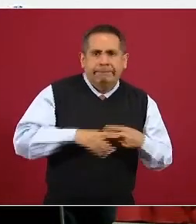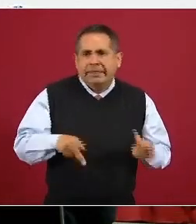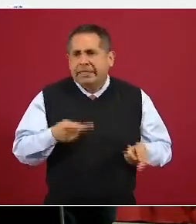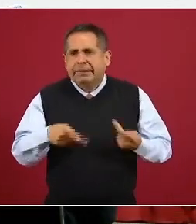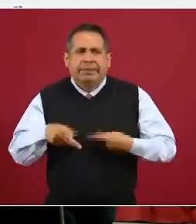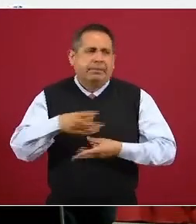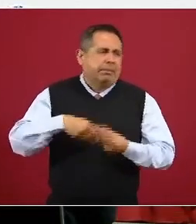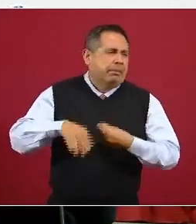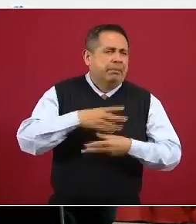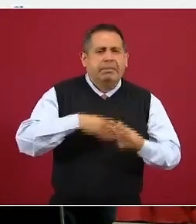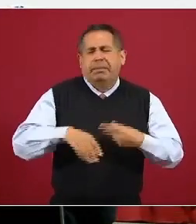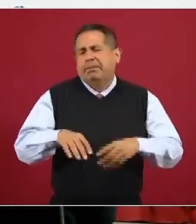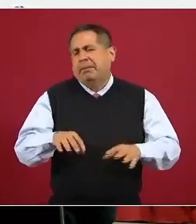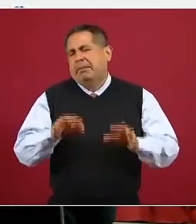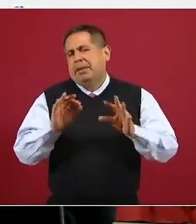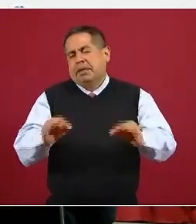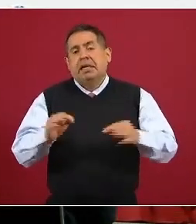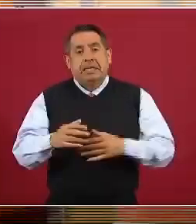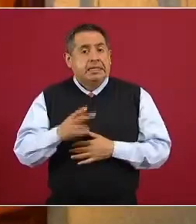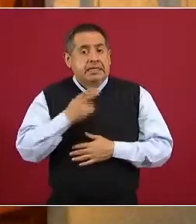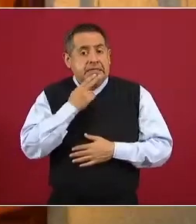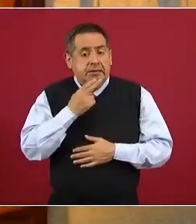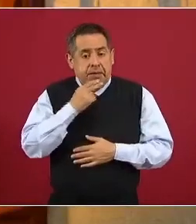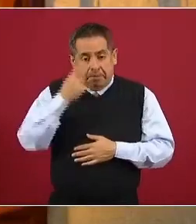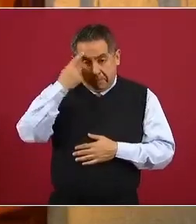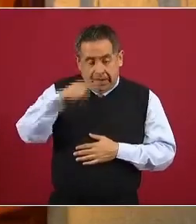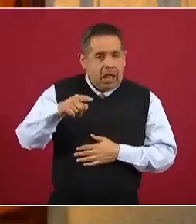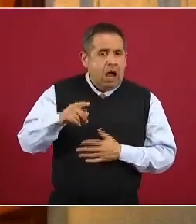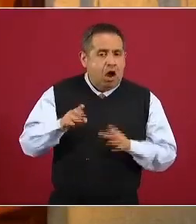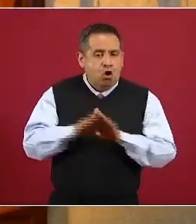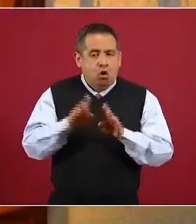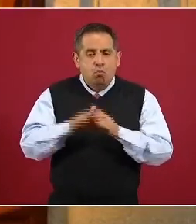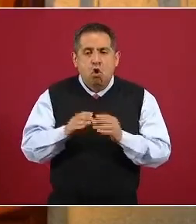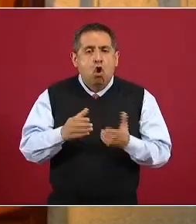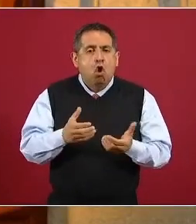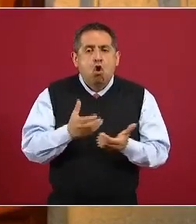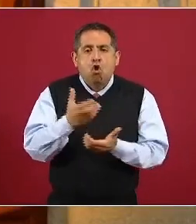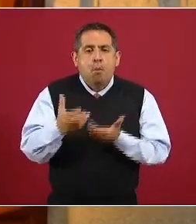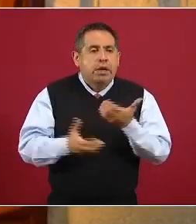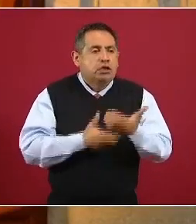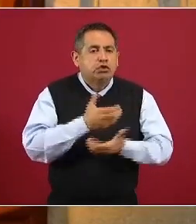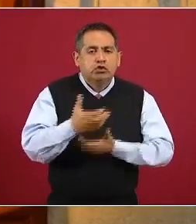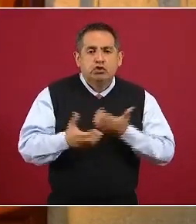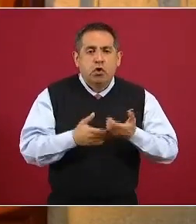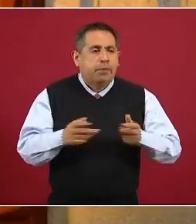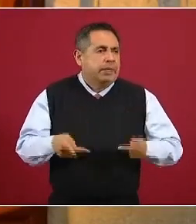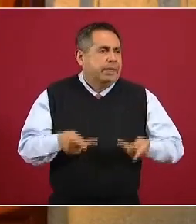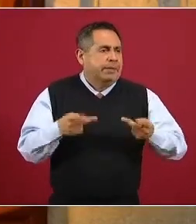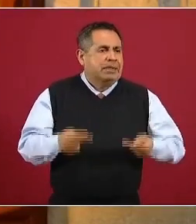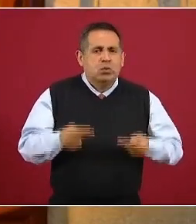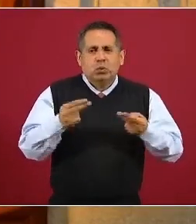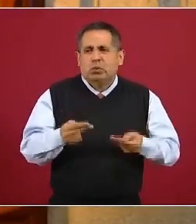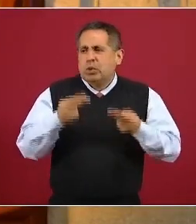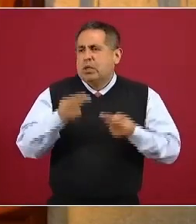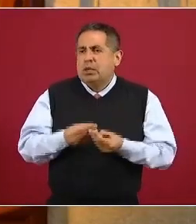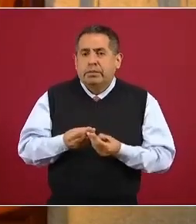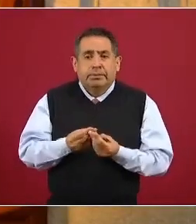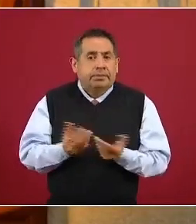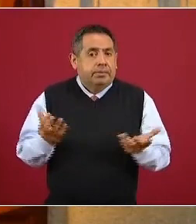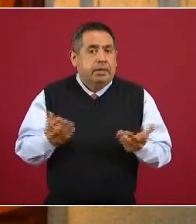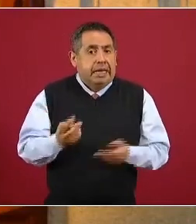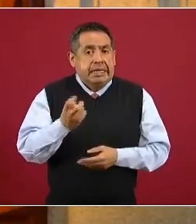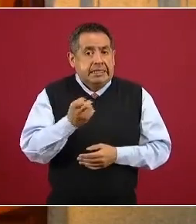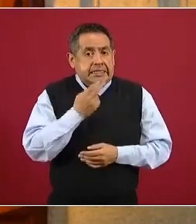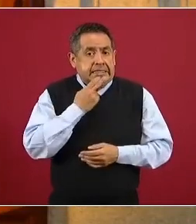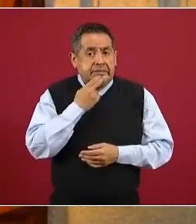que además fomente la formalización del comercio y finalmente que